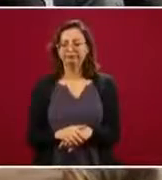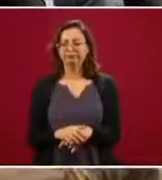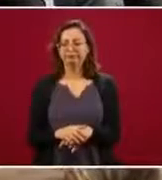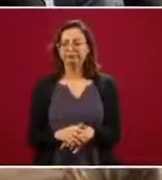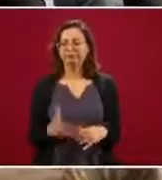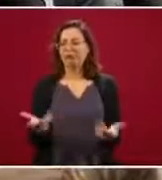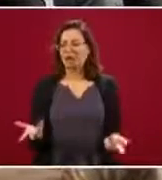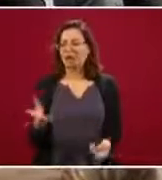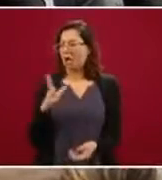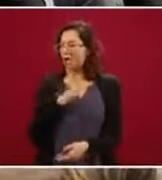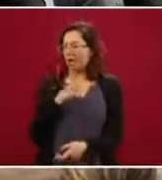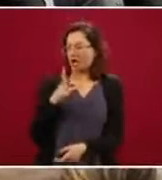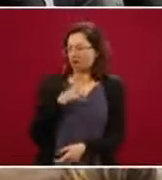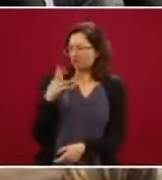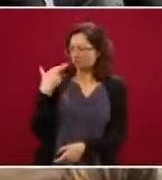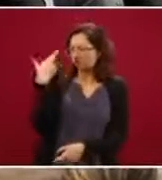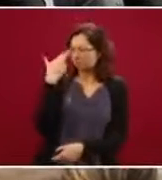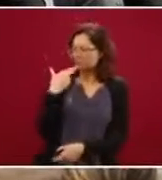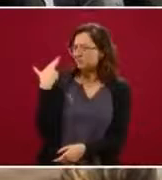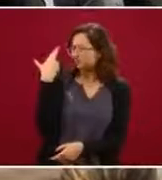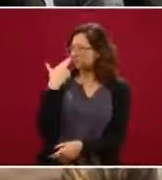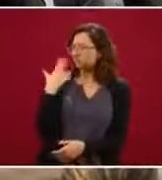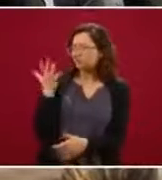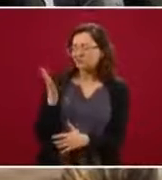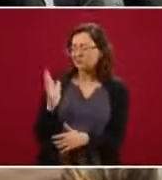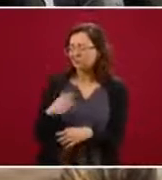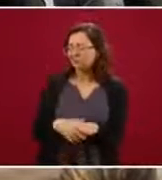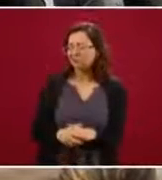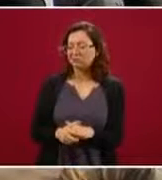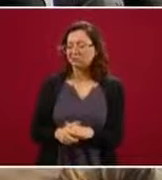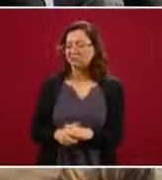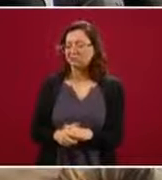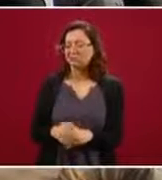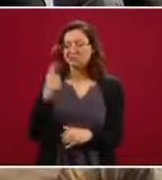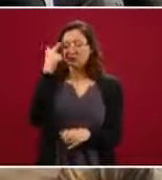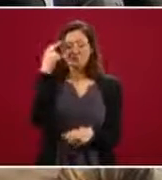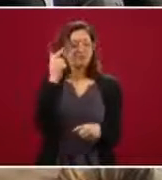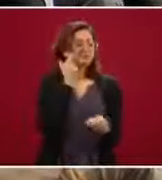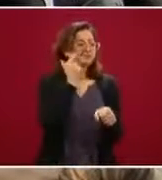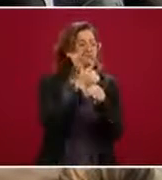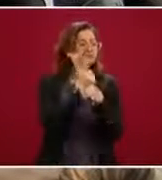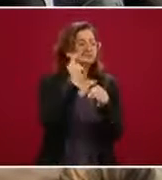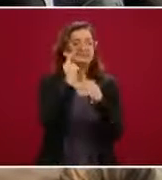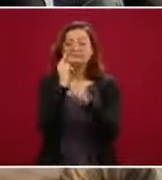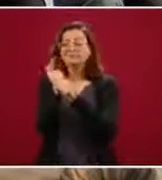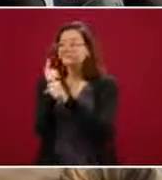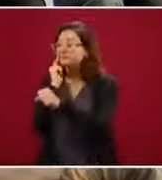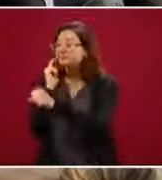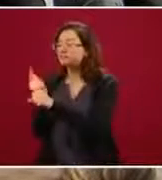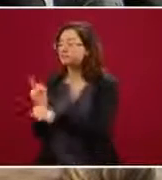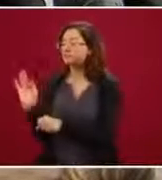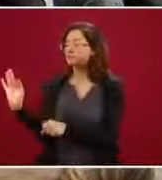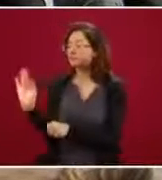filtros, ¿sí? Para detectar posibles afectados.